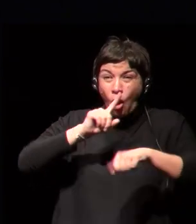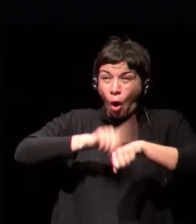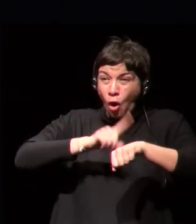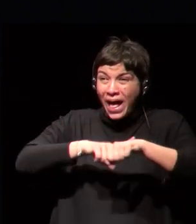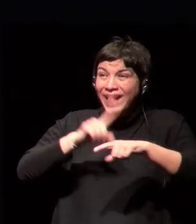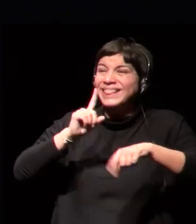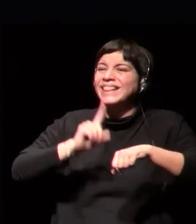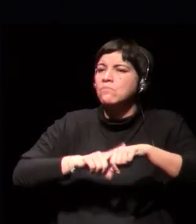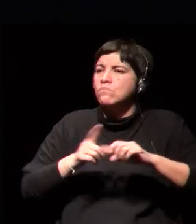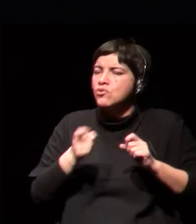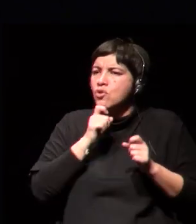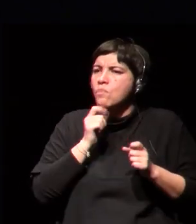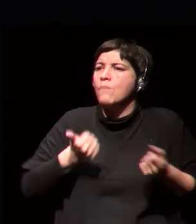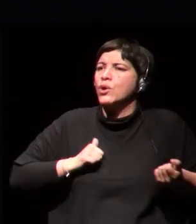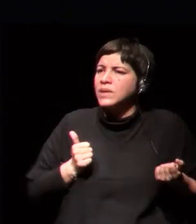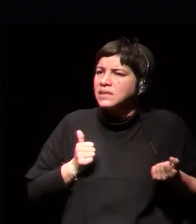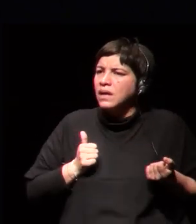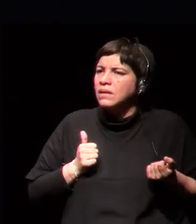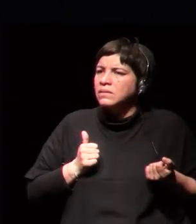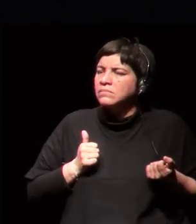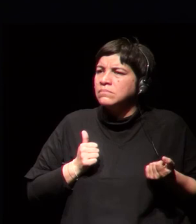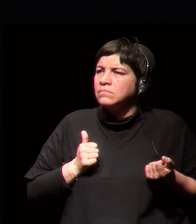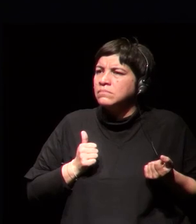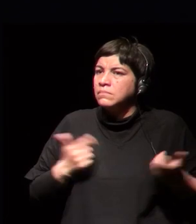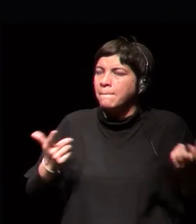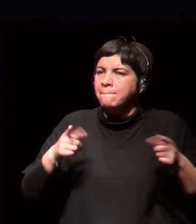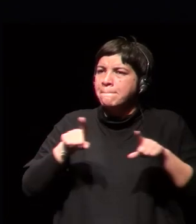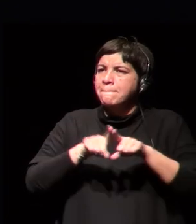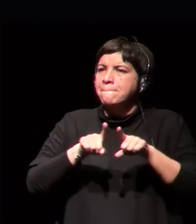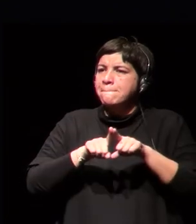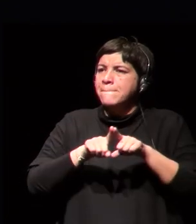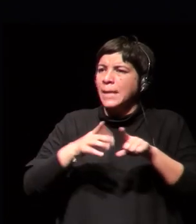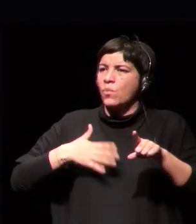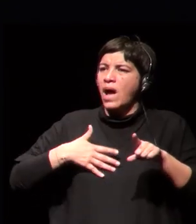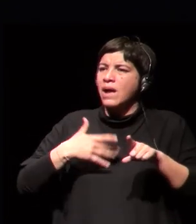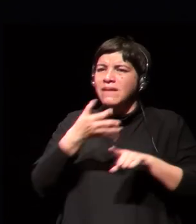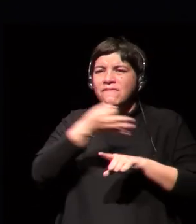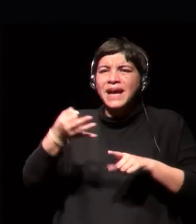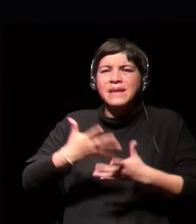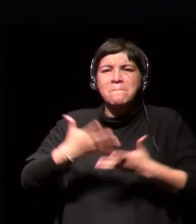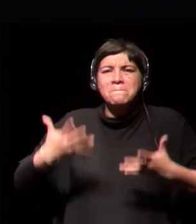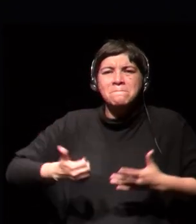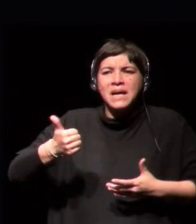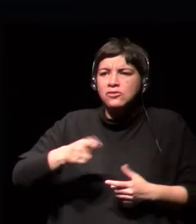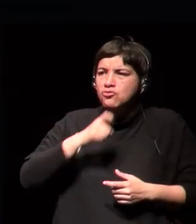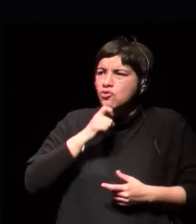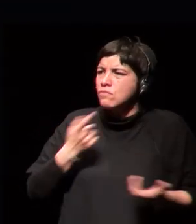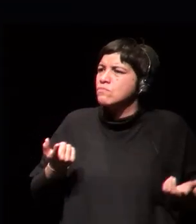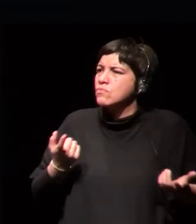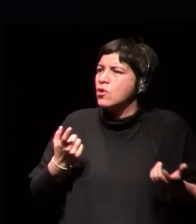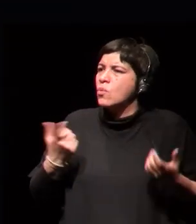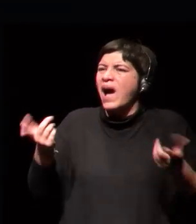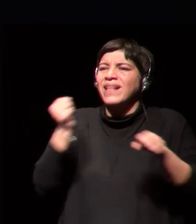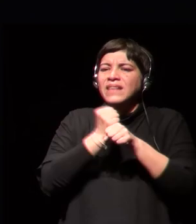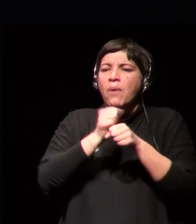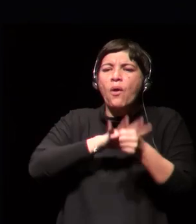sabia? ¿Cómo ampliar nuestra eficacia? ¿Cómo hacer calar nuestro trabajo? ¿Podemos